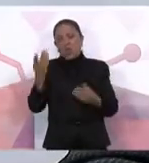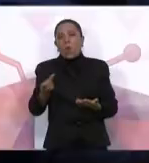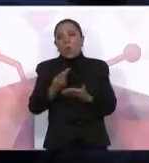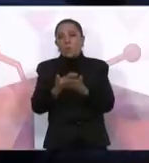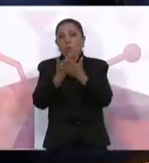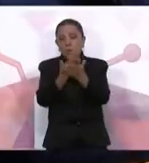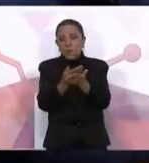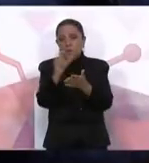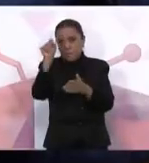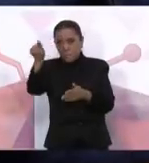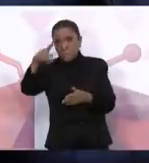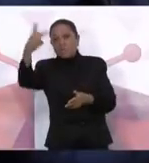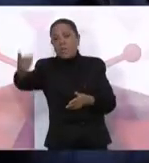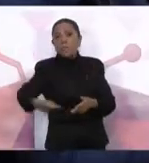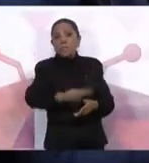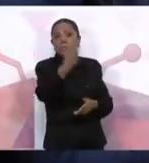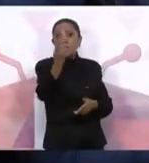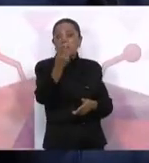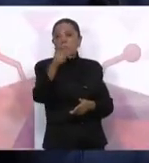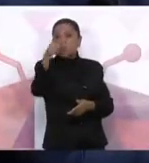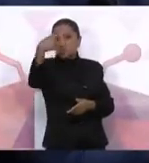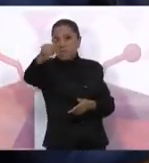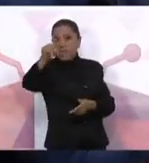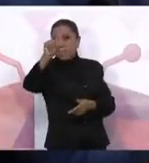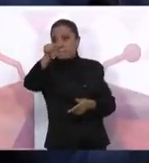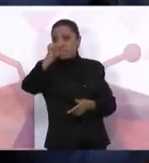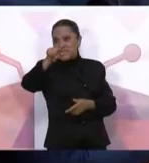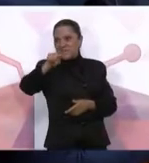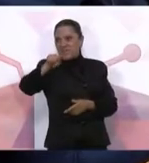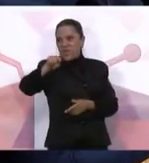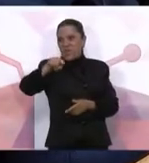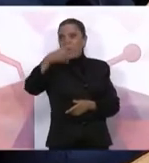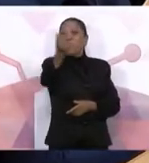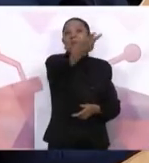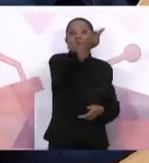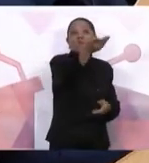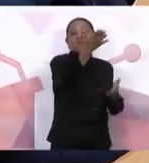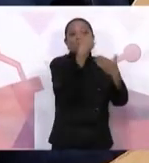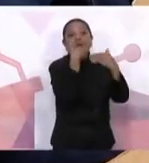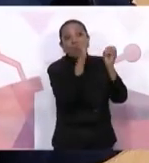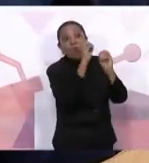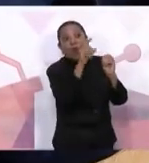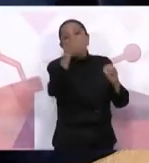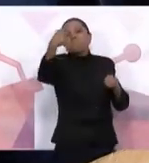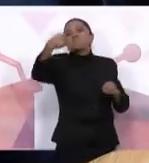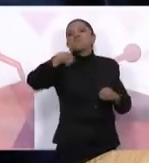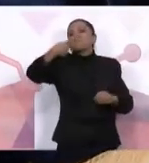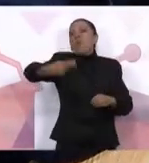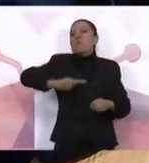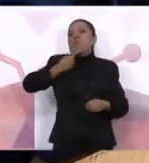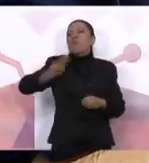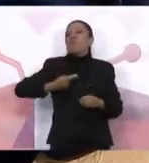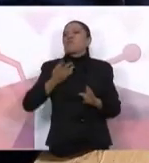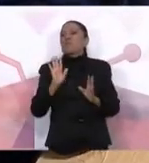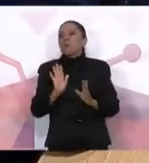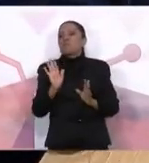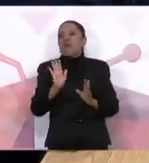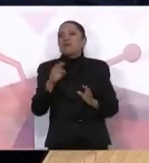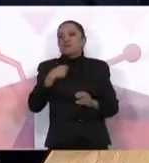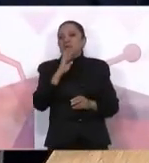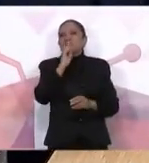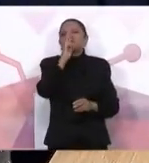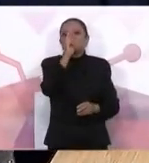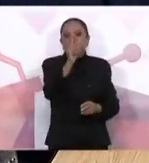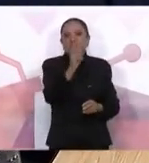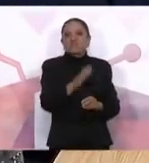iba a hacer y el mismo de la opinión sobre el mismo tema por qué no estar para aquí para responder les parece bien auto pregunta o sea él va a